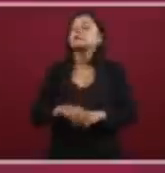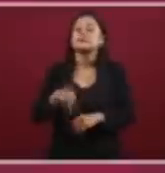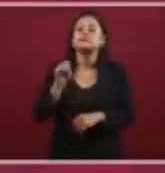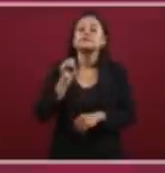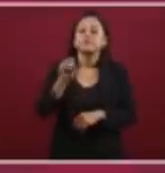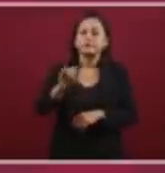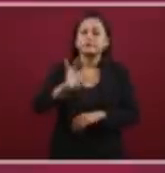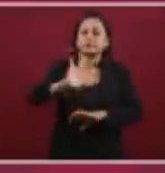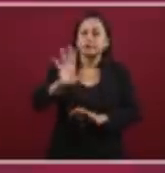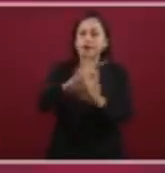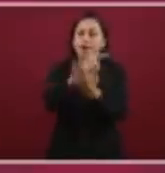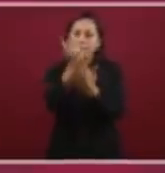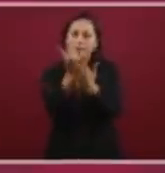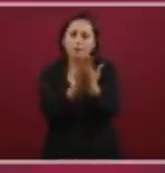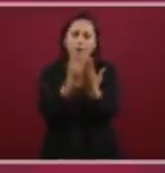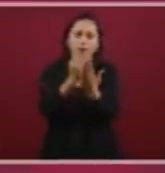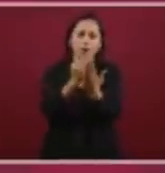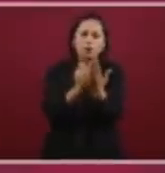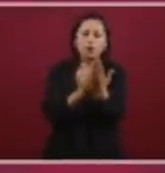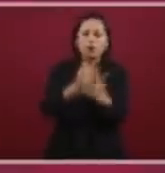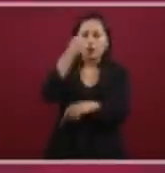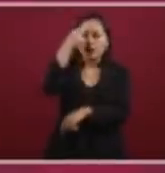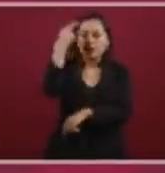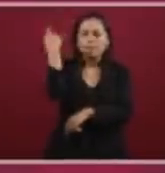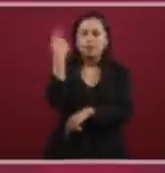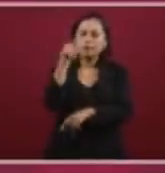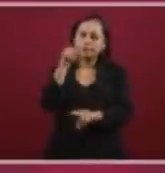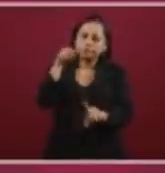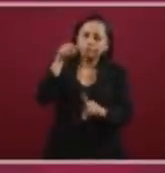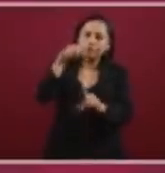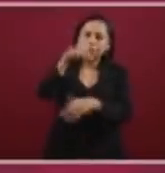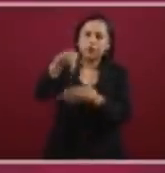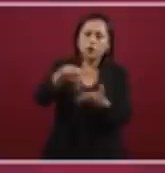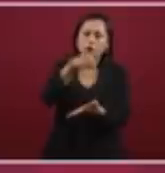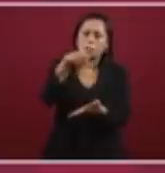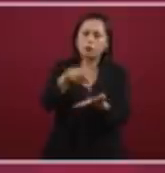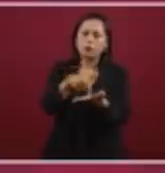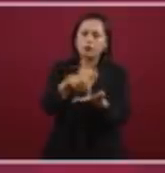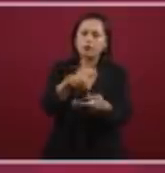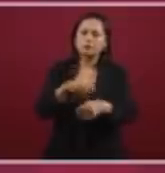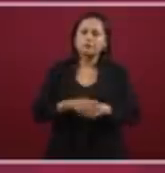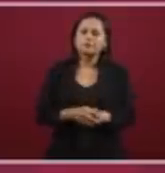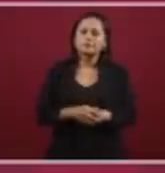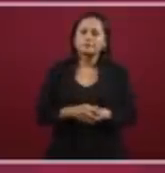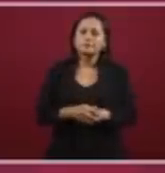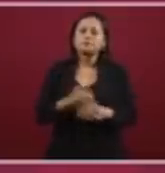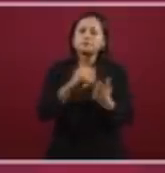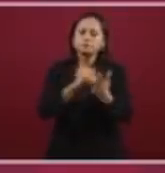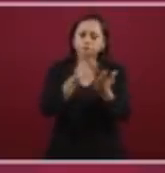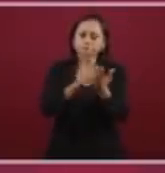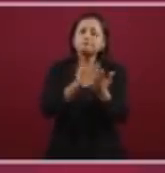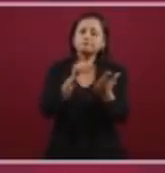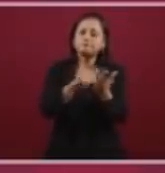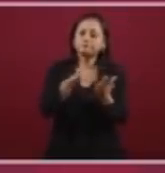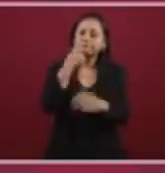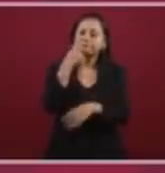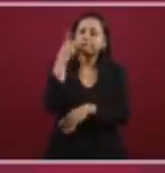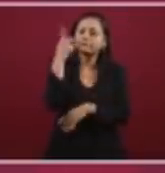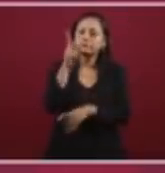programa integral especial para la zona y que incluye la protección